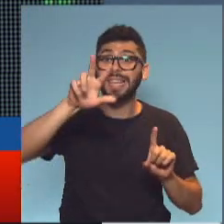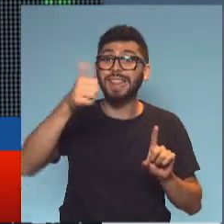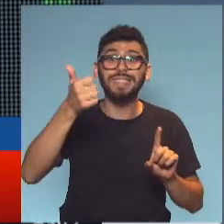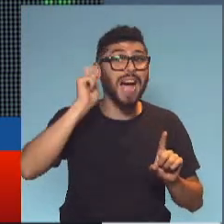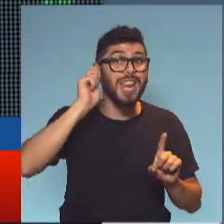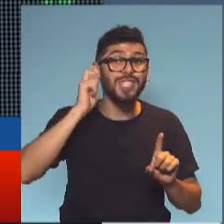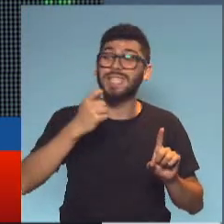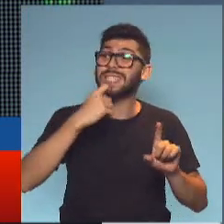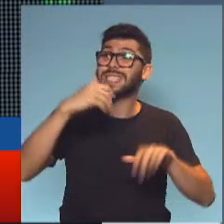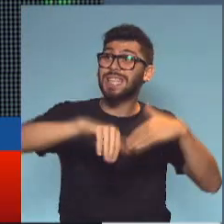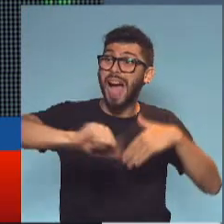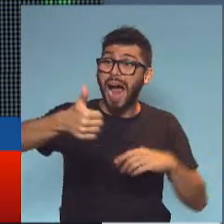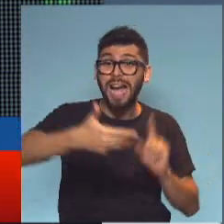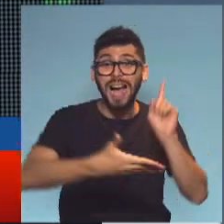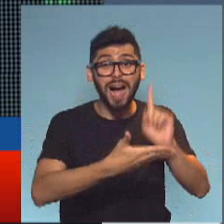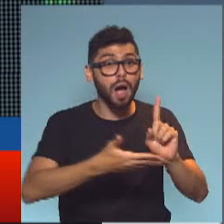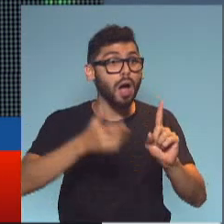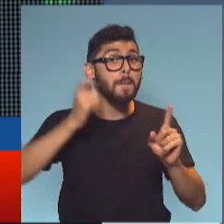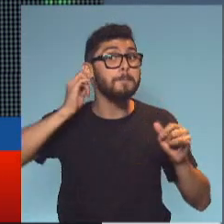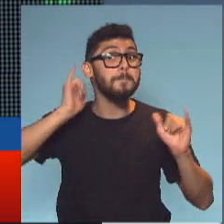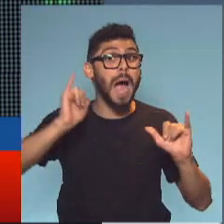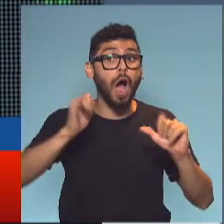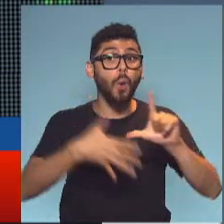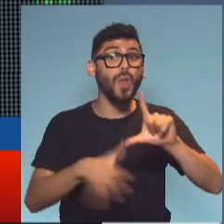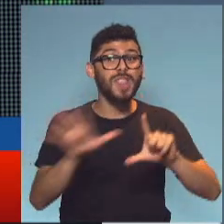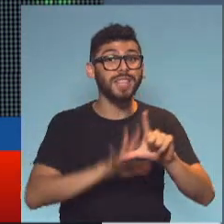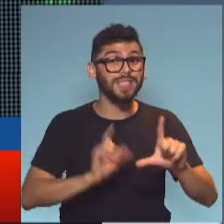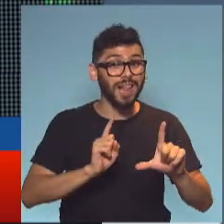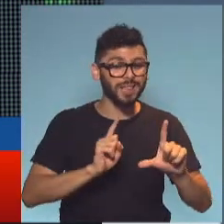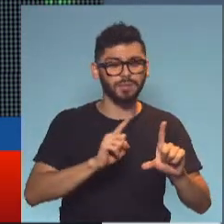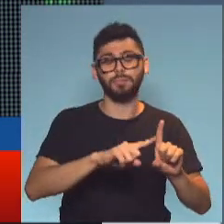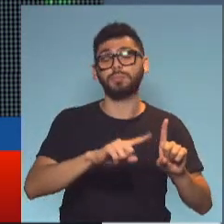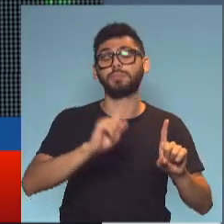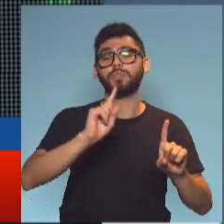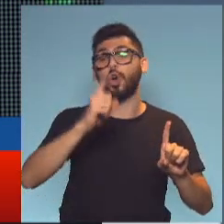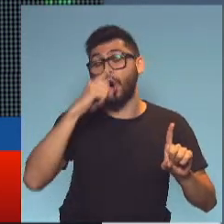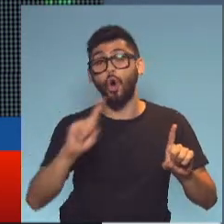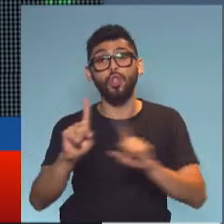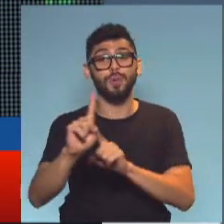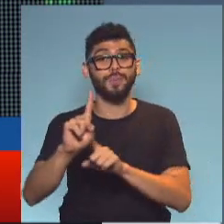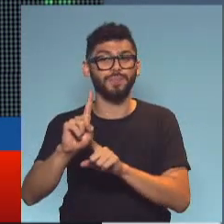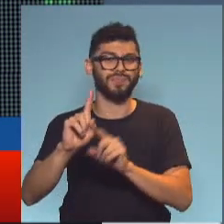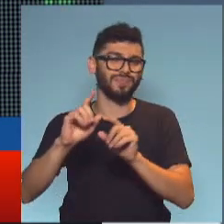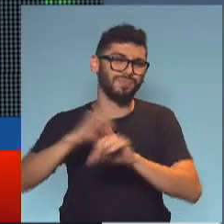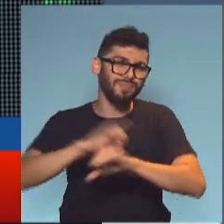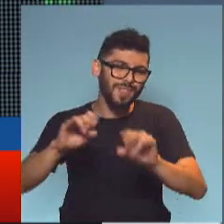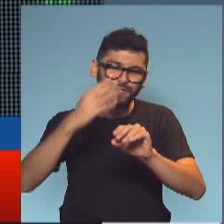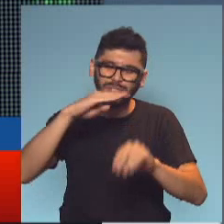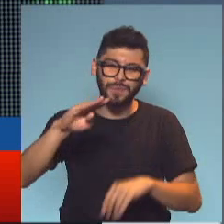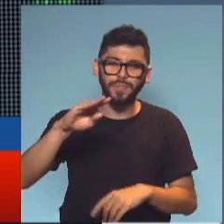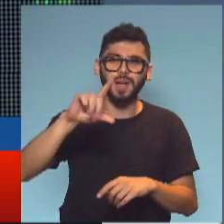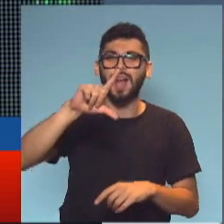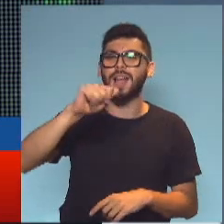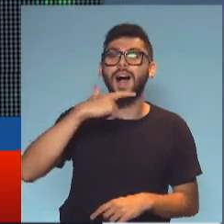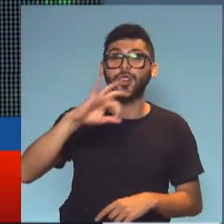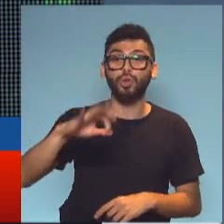de ser electo presidente, sería el presidente más joven de América Latina. Y el que también cerró la campaña fue Guillermo Lasso desde Quito, que decía